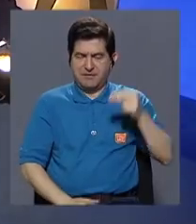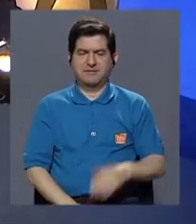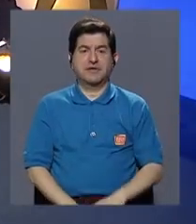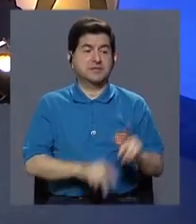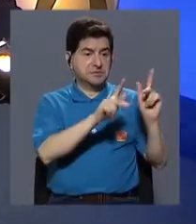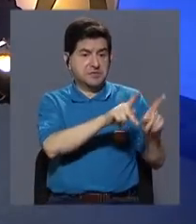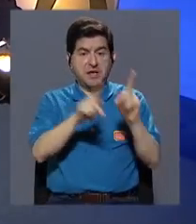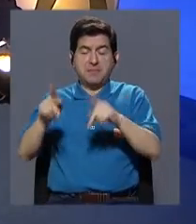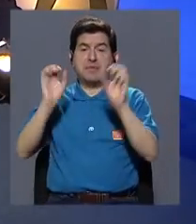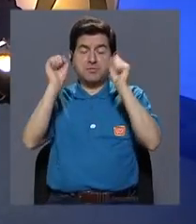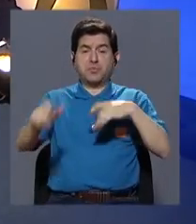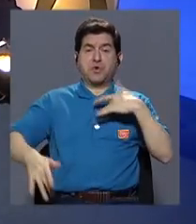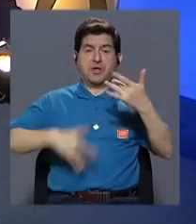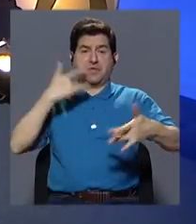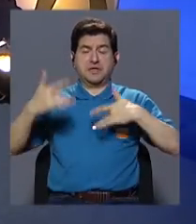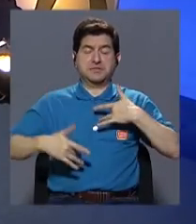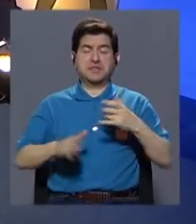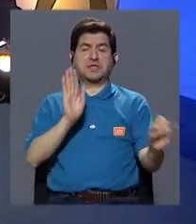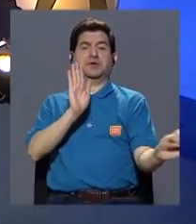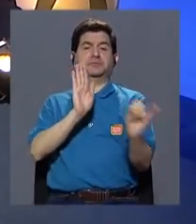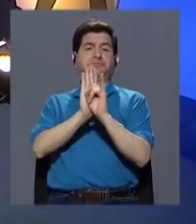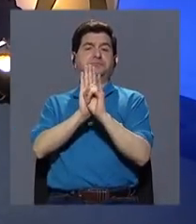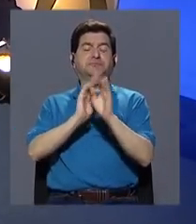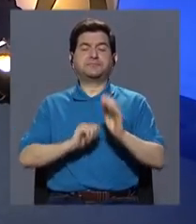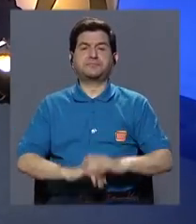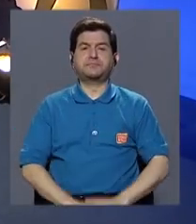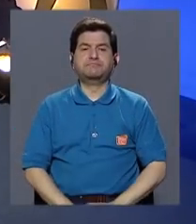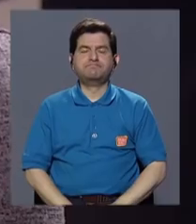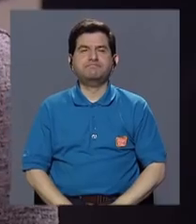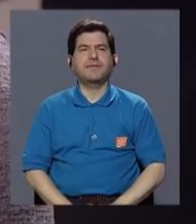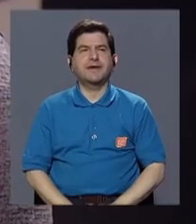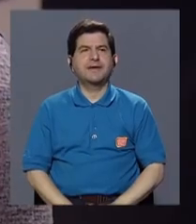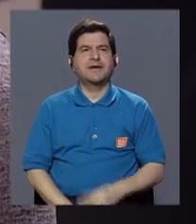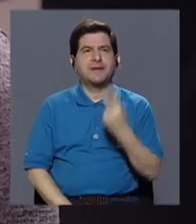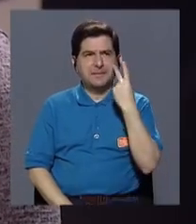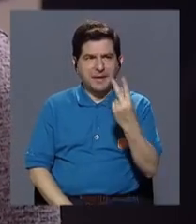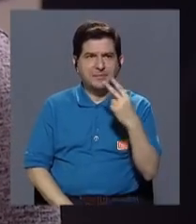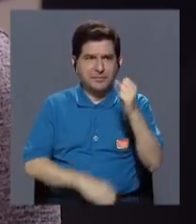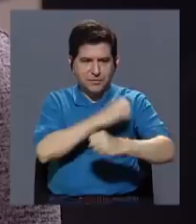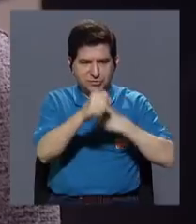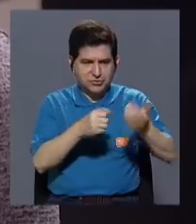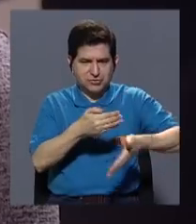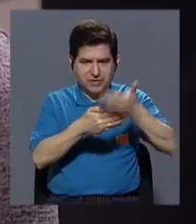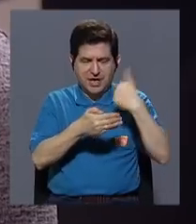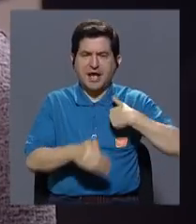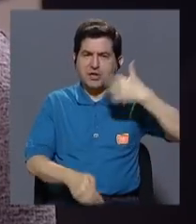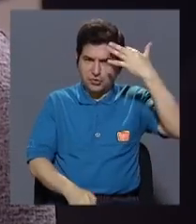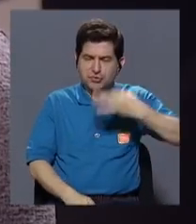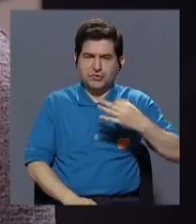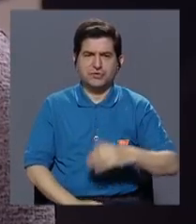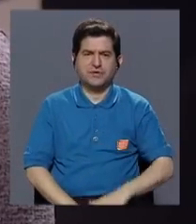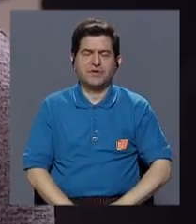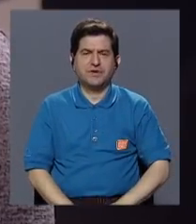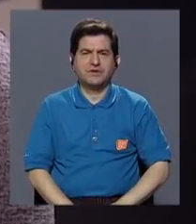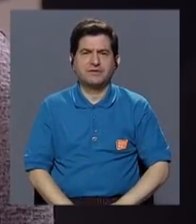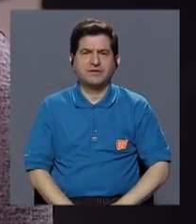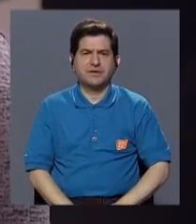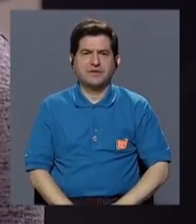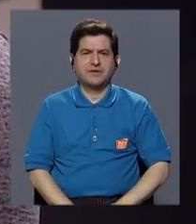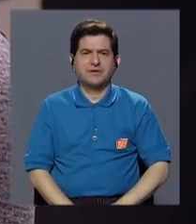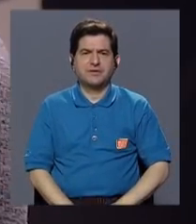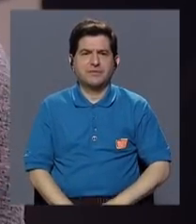que las personas puedan sentirse muchísimo más identificadas el año pasado si no me equivoco